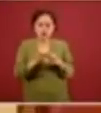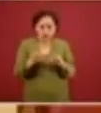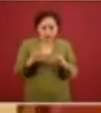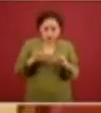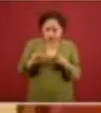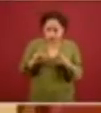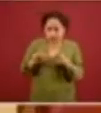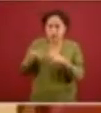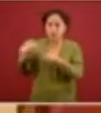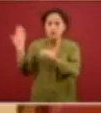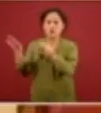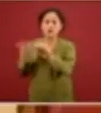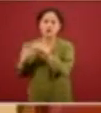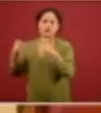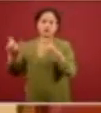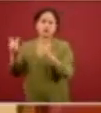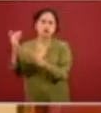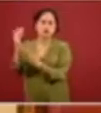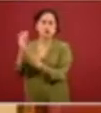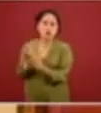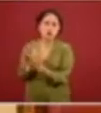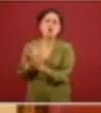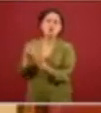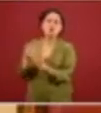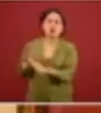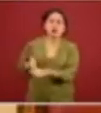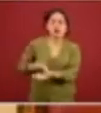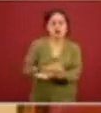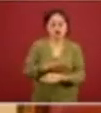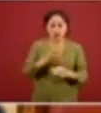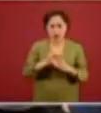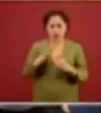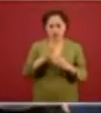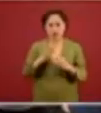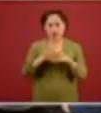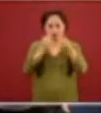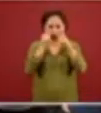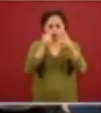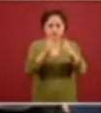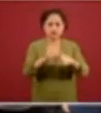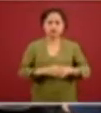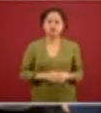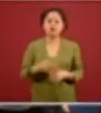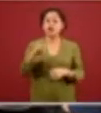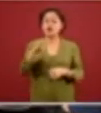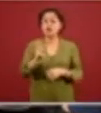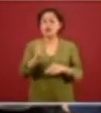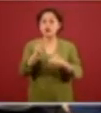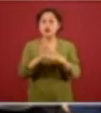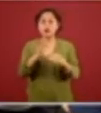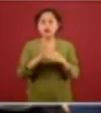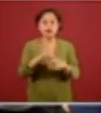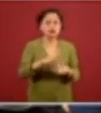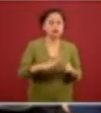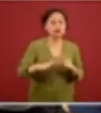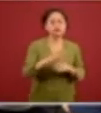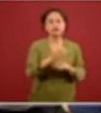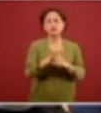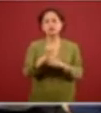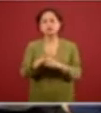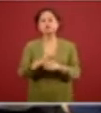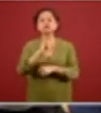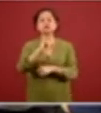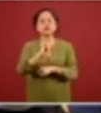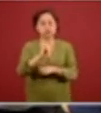desabasto. Sin embargo, nos estamos enfrentando a este panorama que les he comentado, pero no hay que olvidar un punto